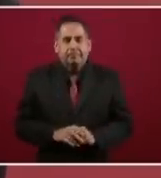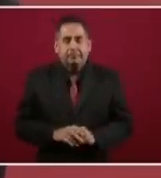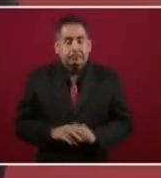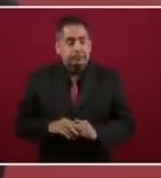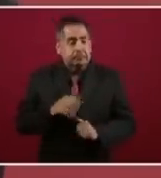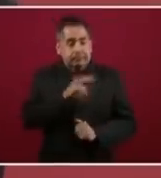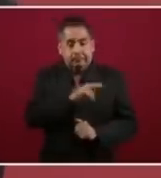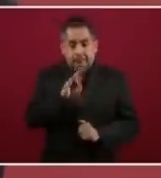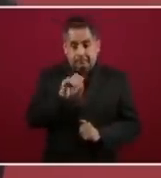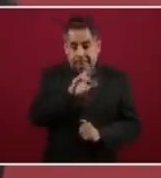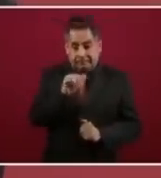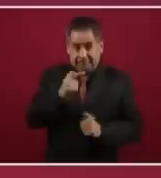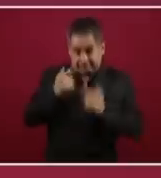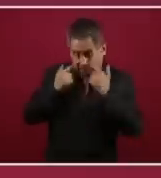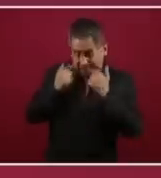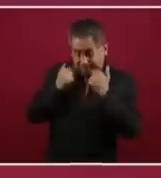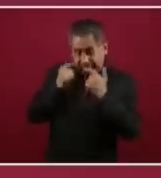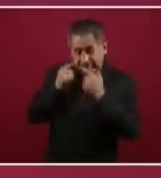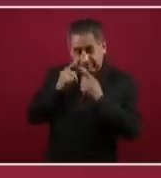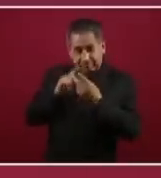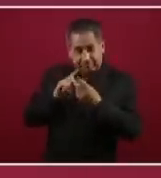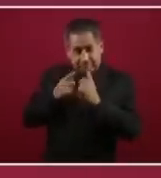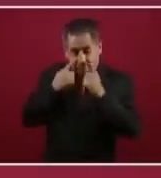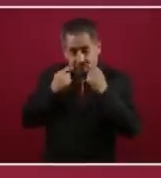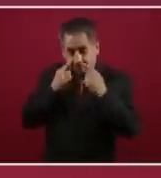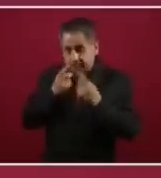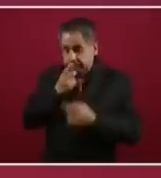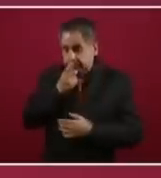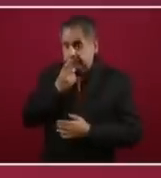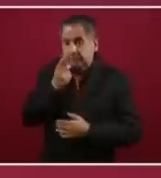llorando le confesó de que